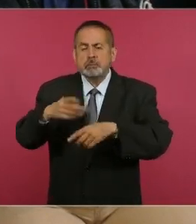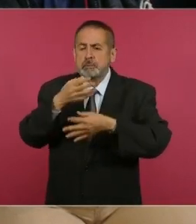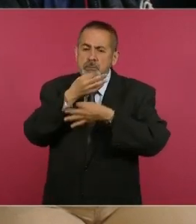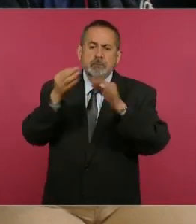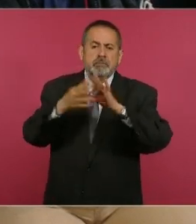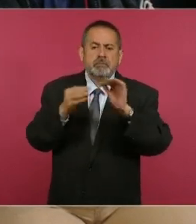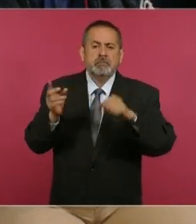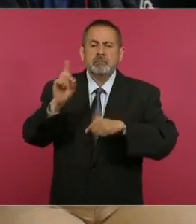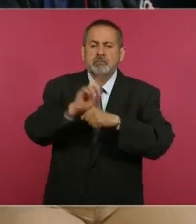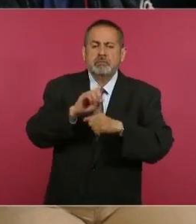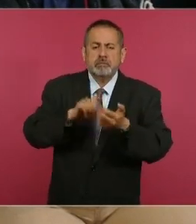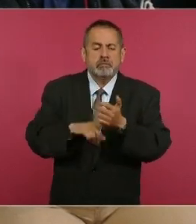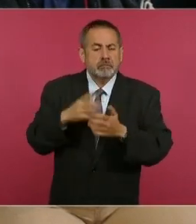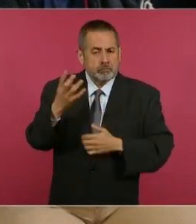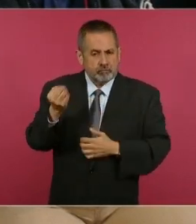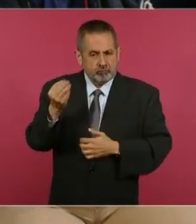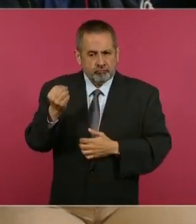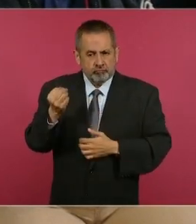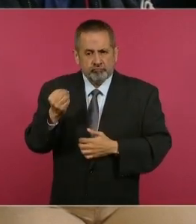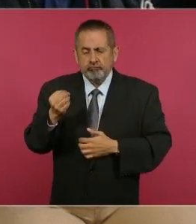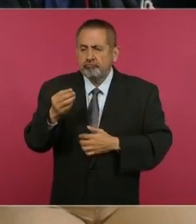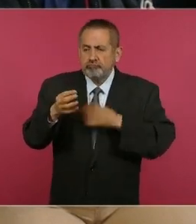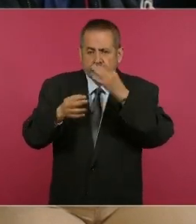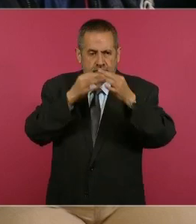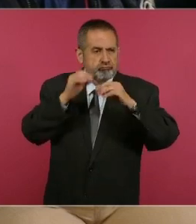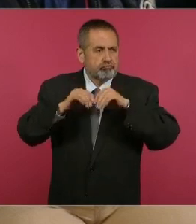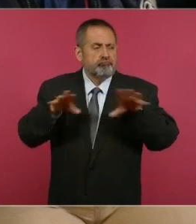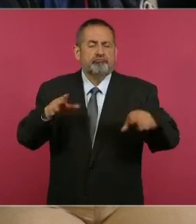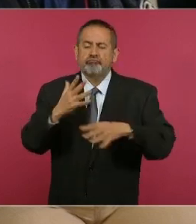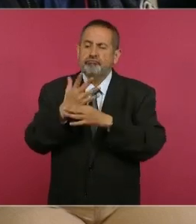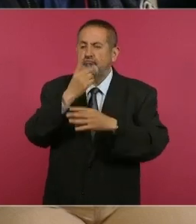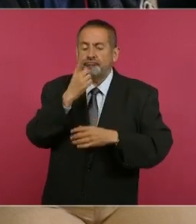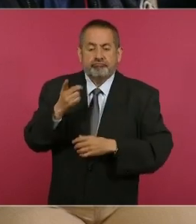declaró el día 9 a la jornada de Oriente que